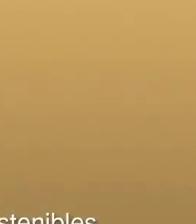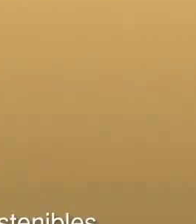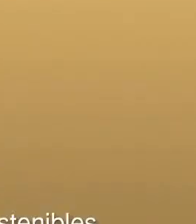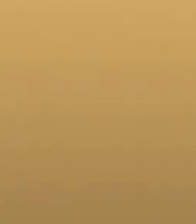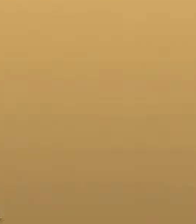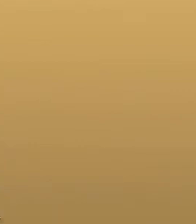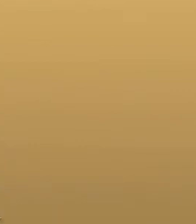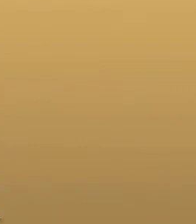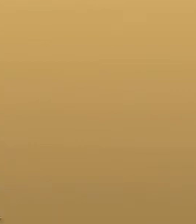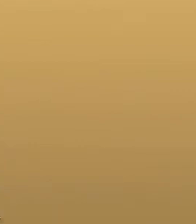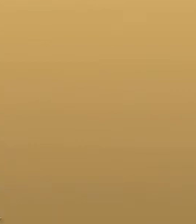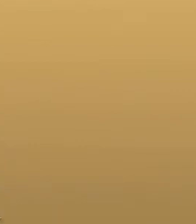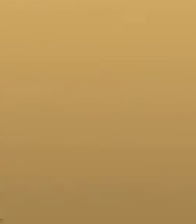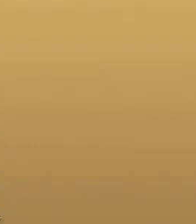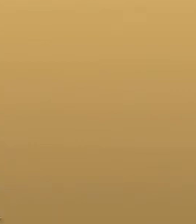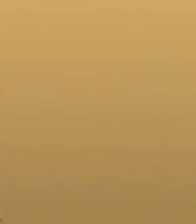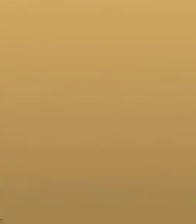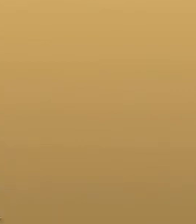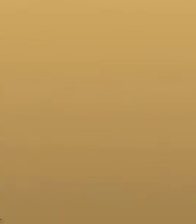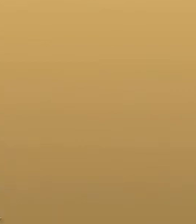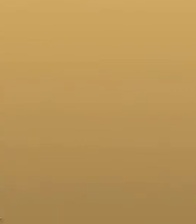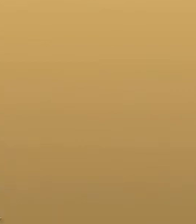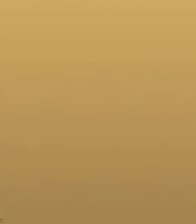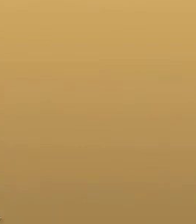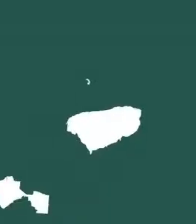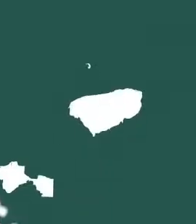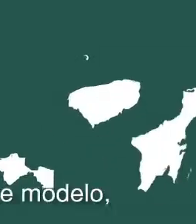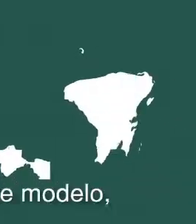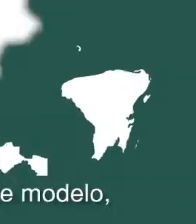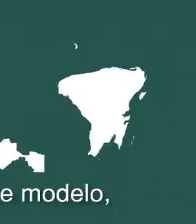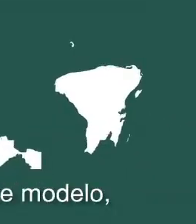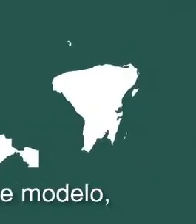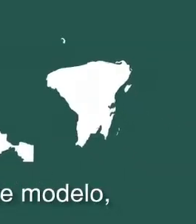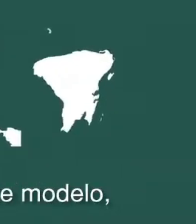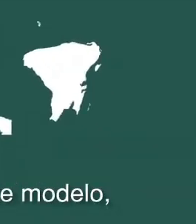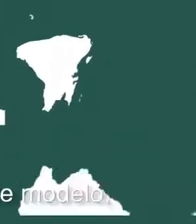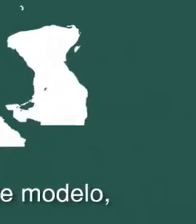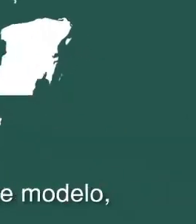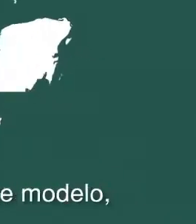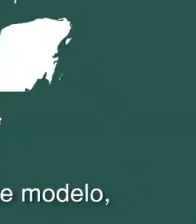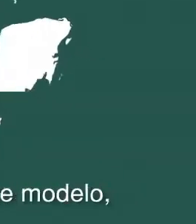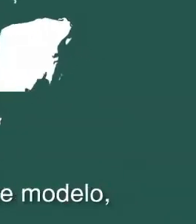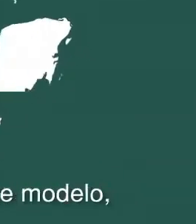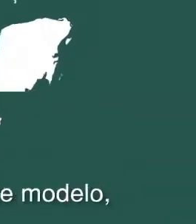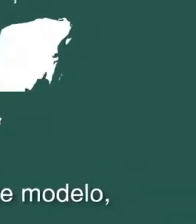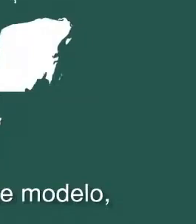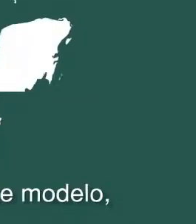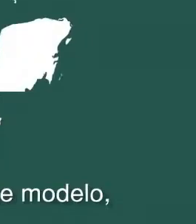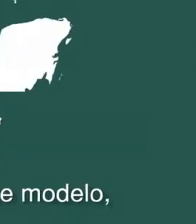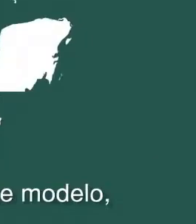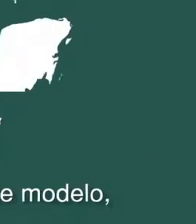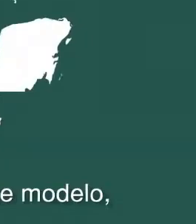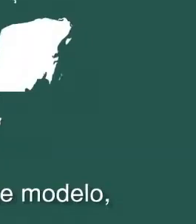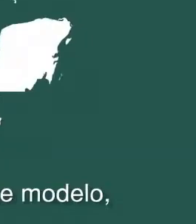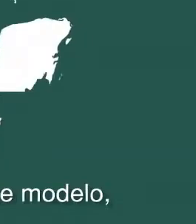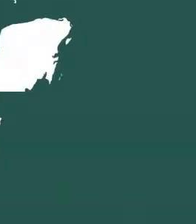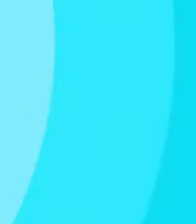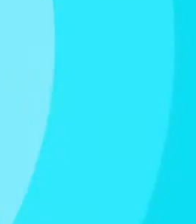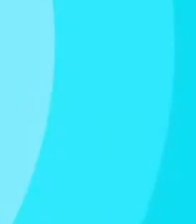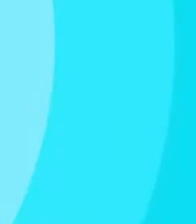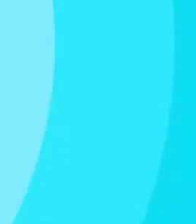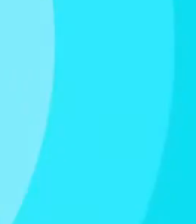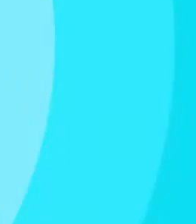y sostenibles que fomenten el trabajo digno y solidario. Este año, 16 entidades fueron beneficiadas con este